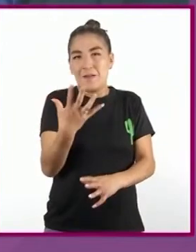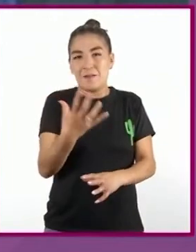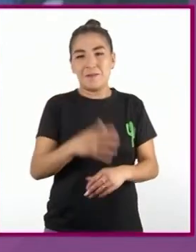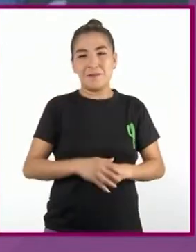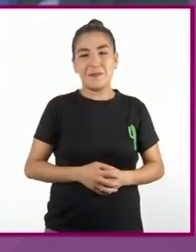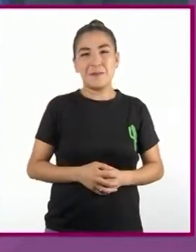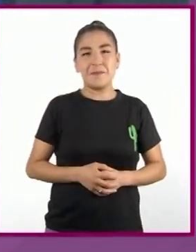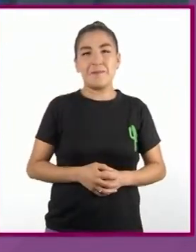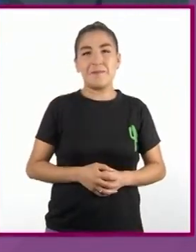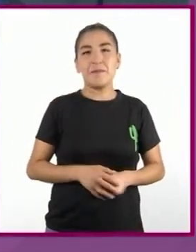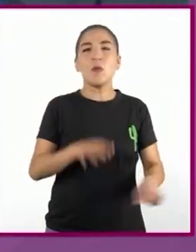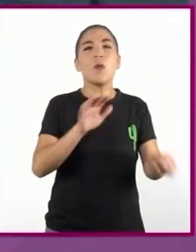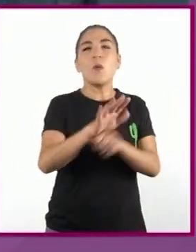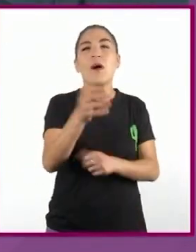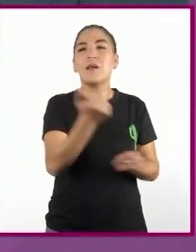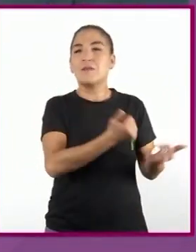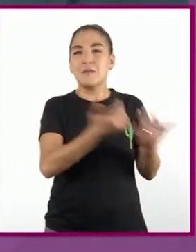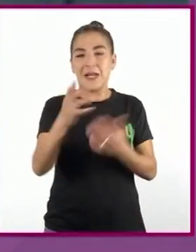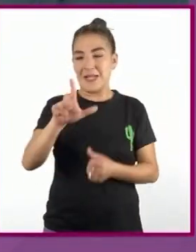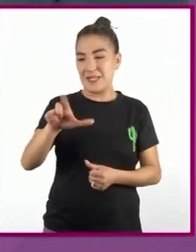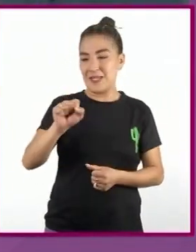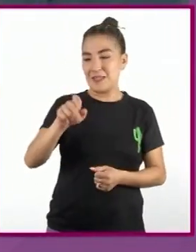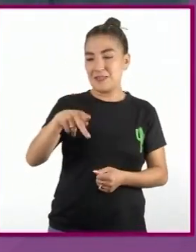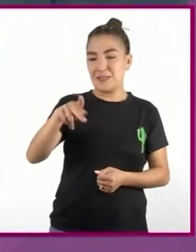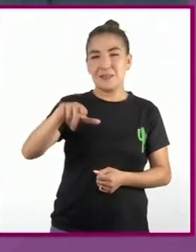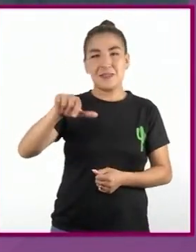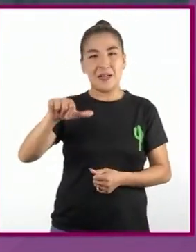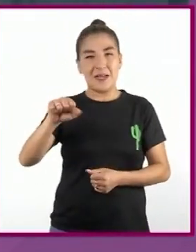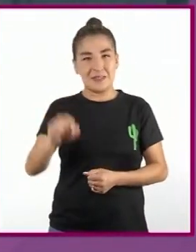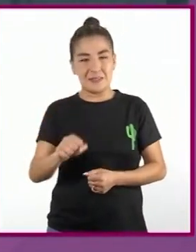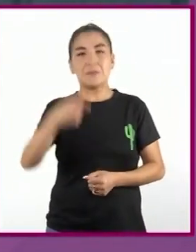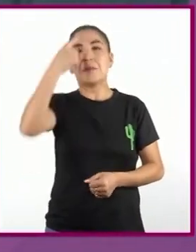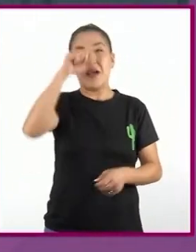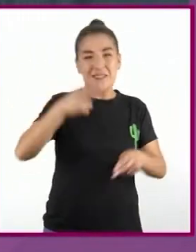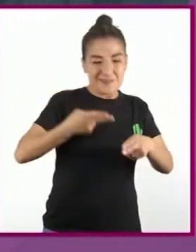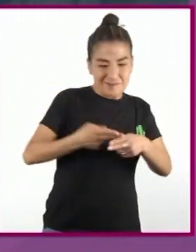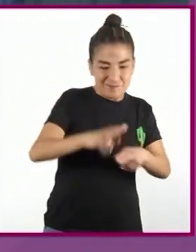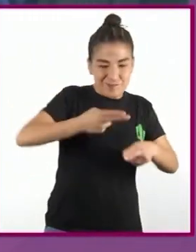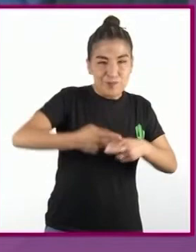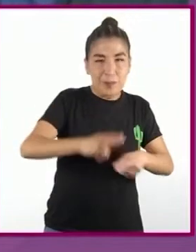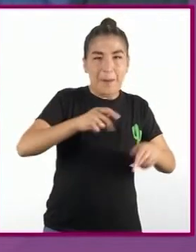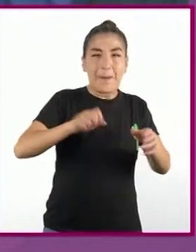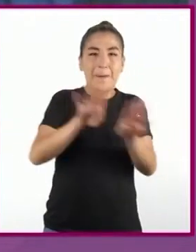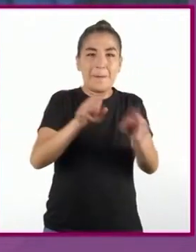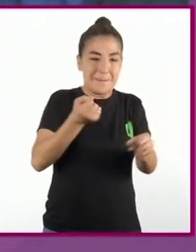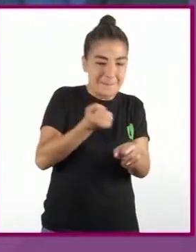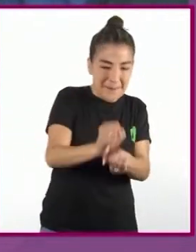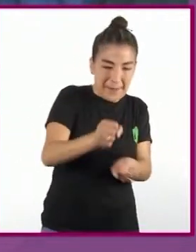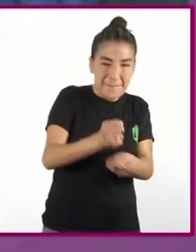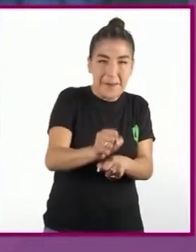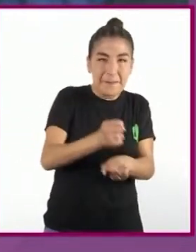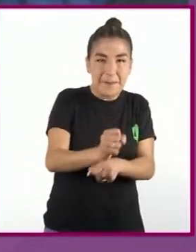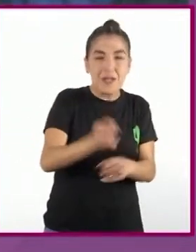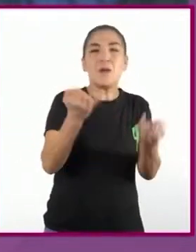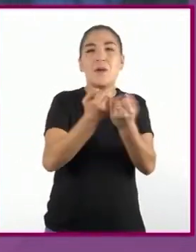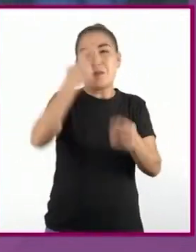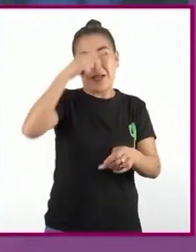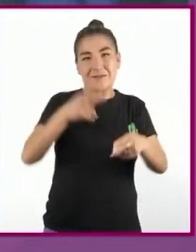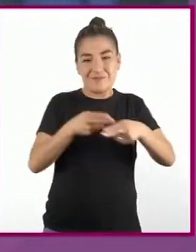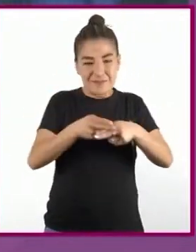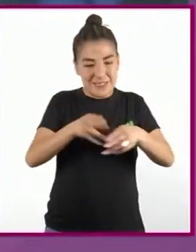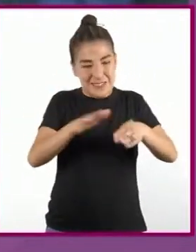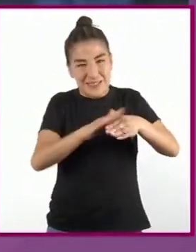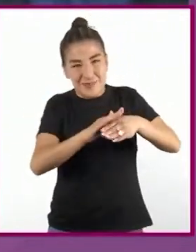llevaban básicamente lascas para bifaciales y quizá para raspadores y núcleos para sacar navajas, pero la